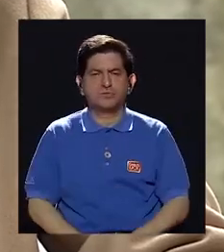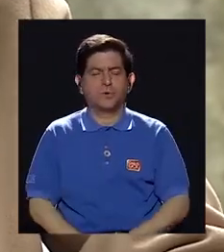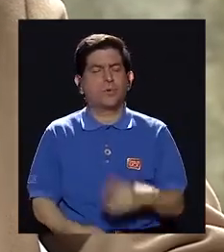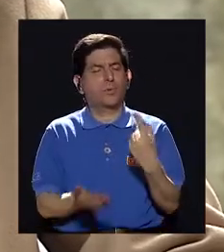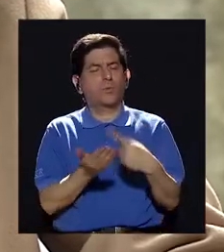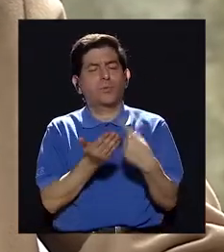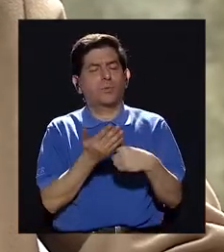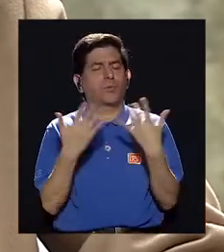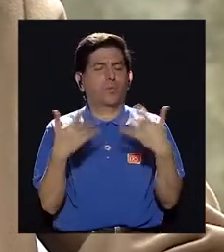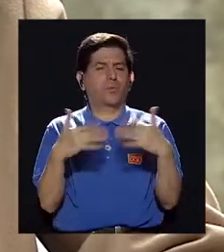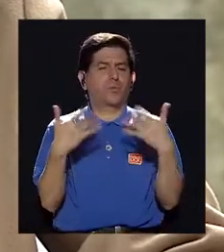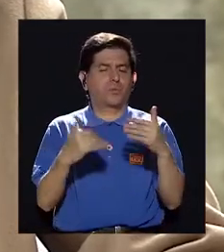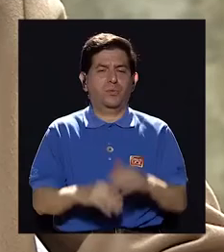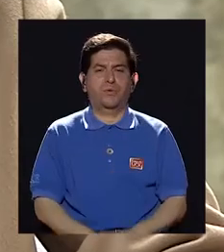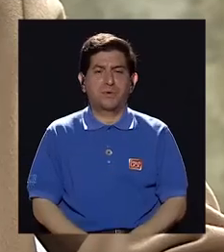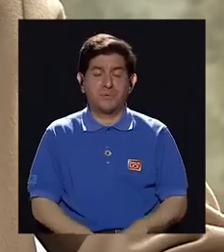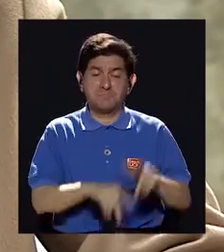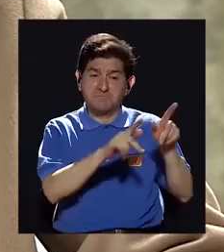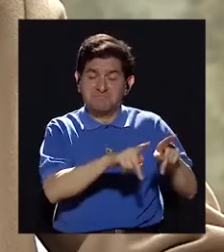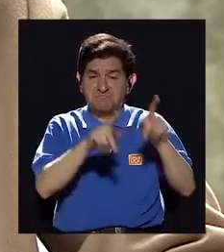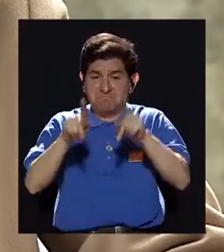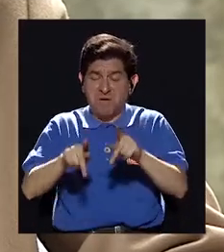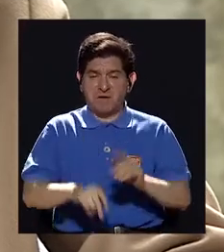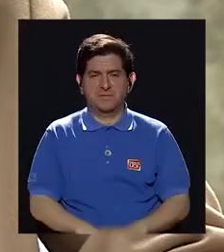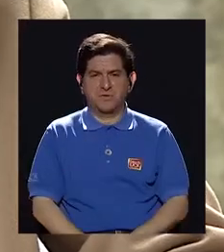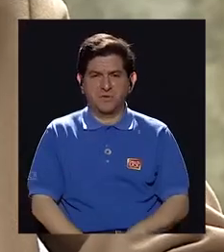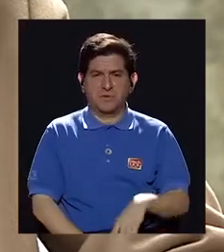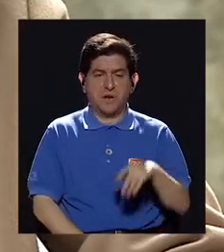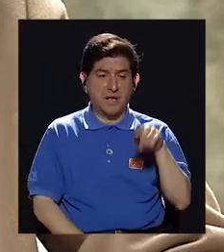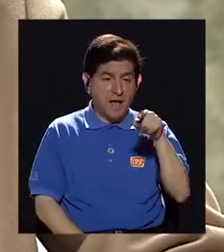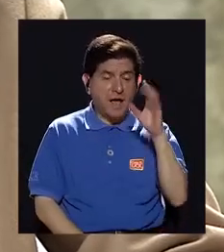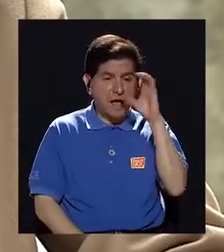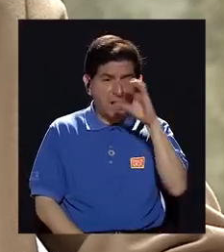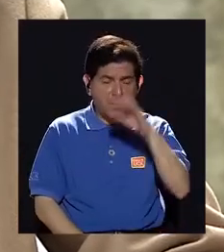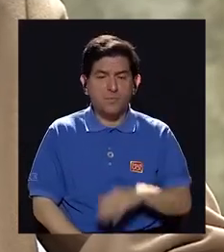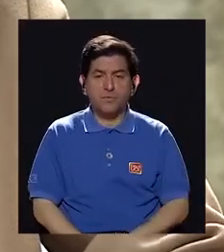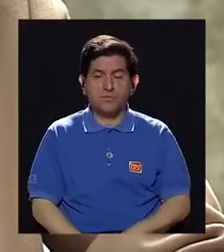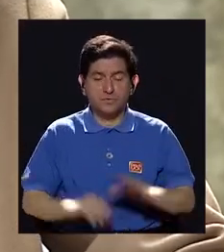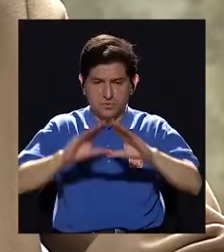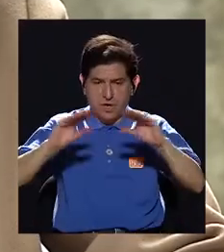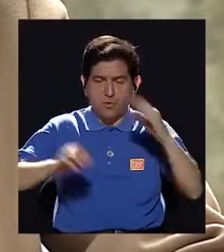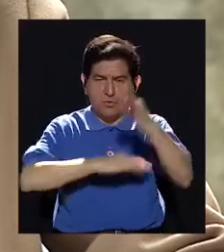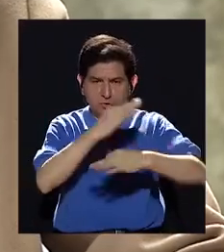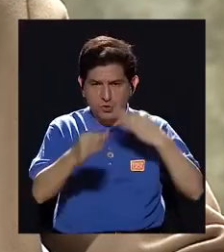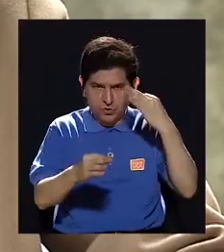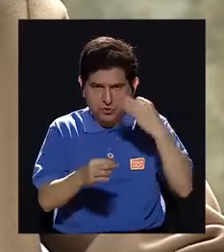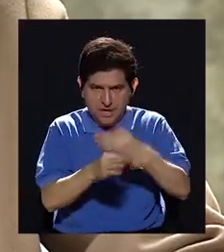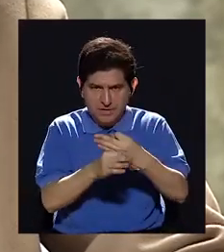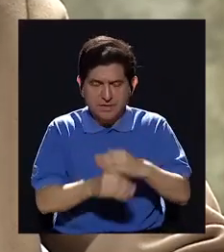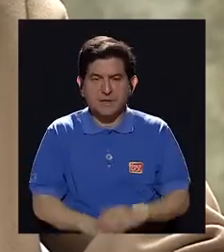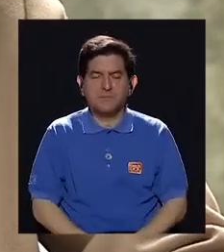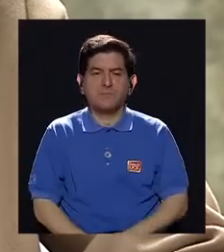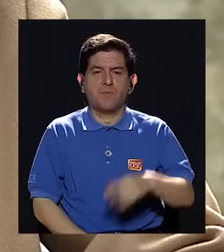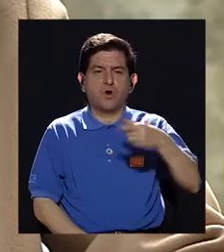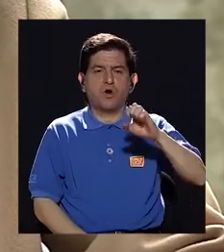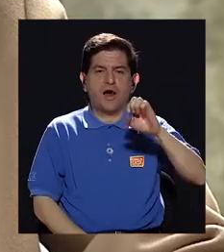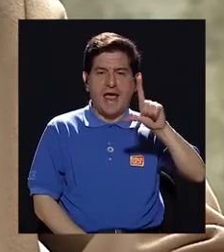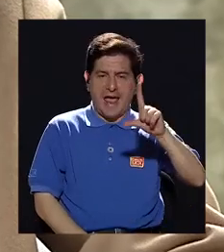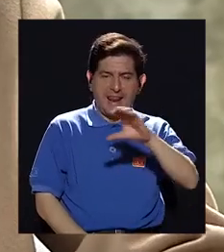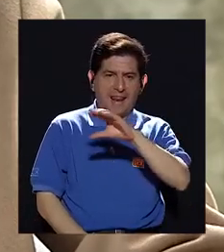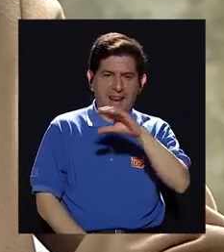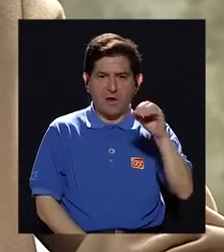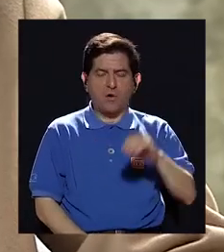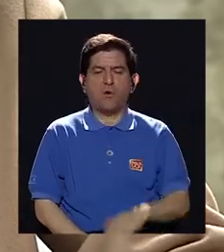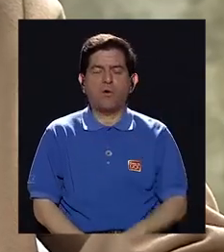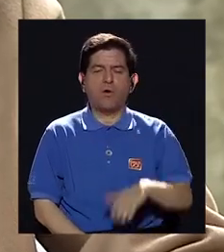mucho que hablar con eso, doctor, porque la gente cuando consigue colchones de este tipo, de que son de gel o que son